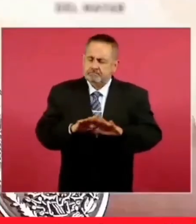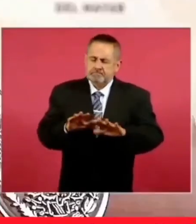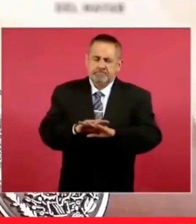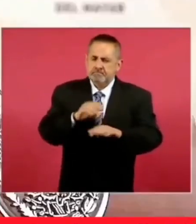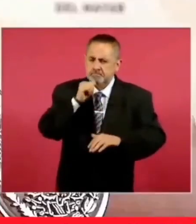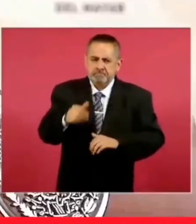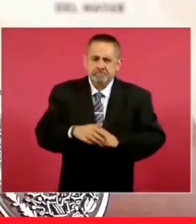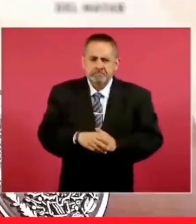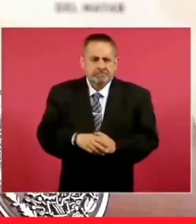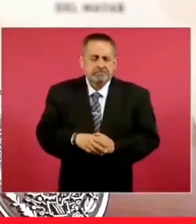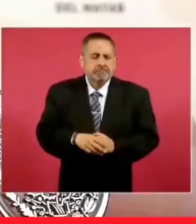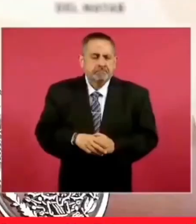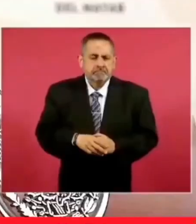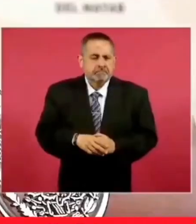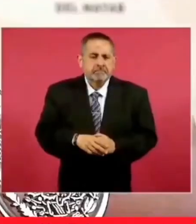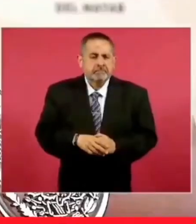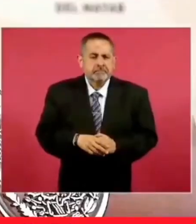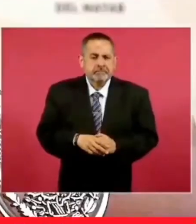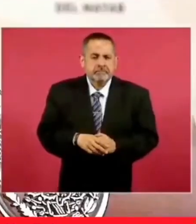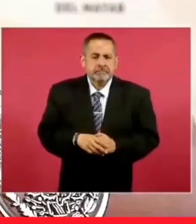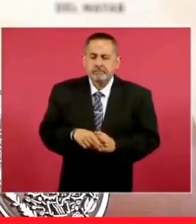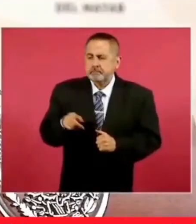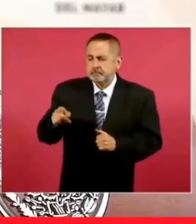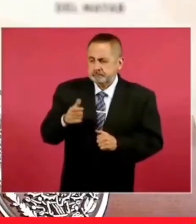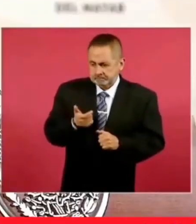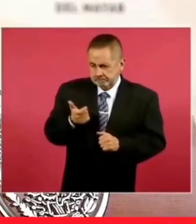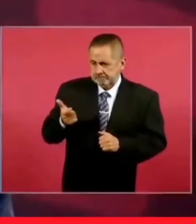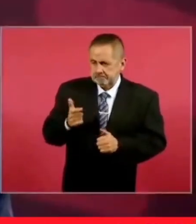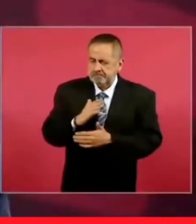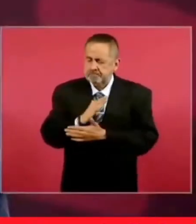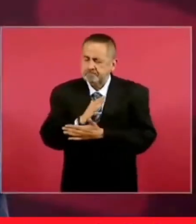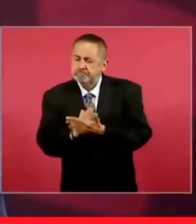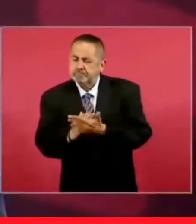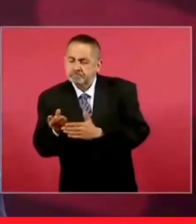a que otorgara un moche